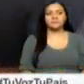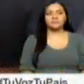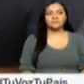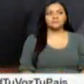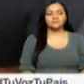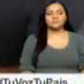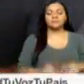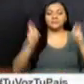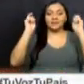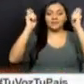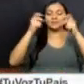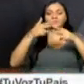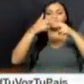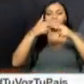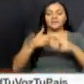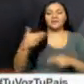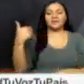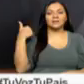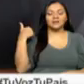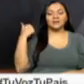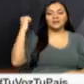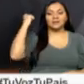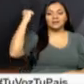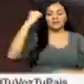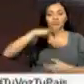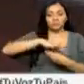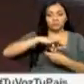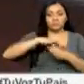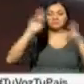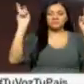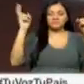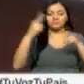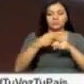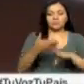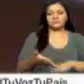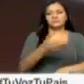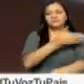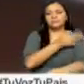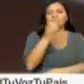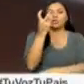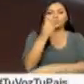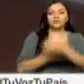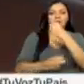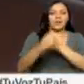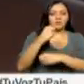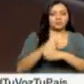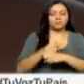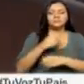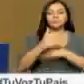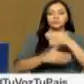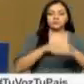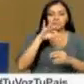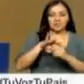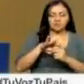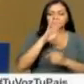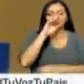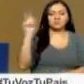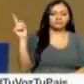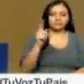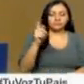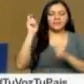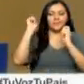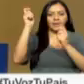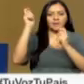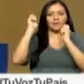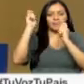La campaña denominada Tienen Derecho a Votar se ha ejecutado desde hace 12 años en todos los procesos electorales del país, con